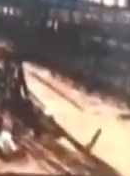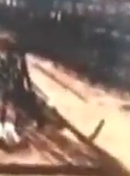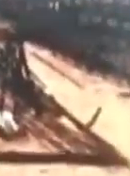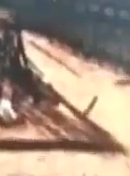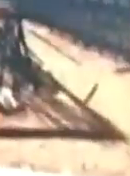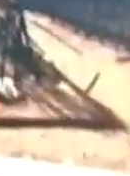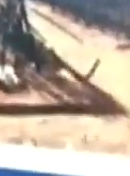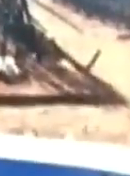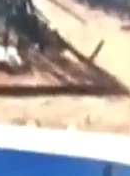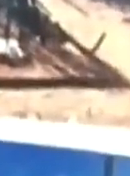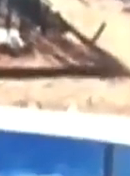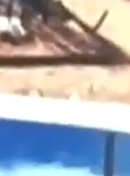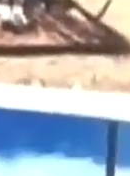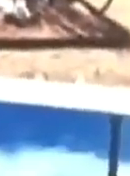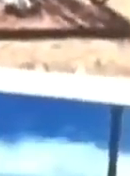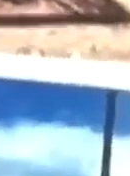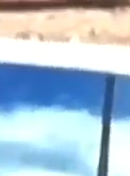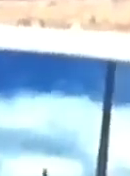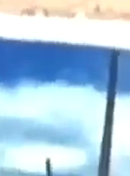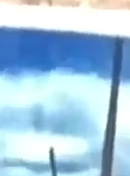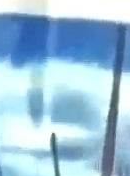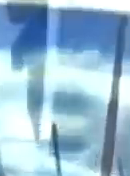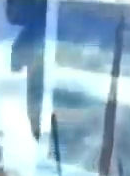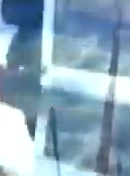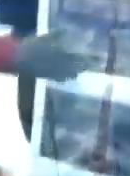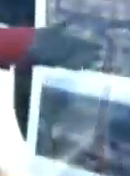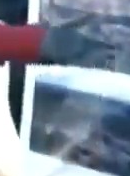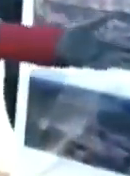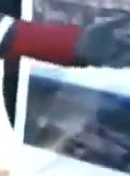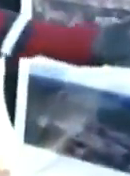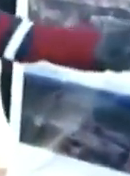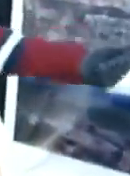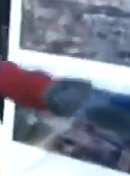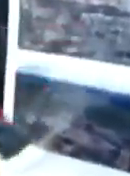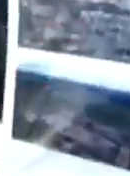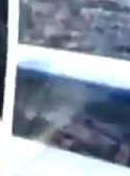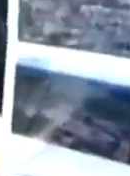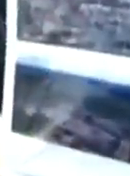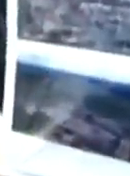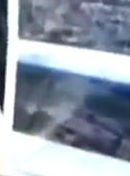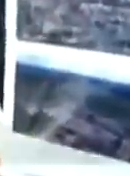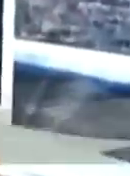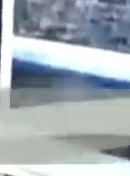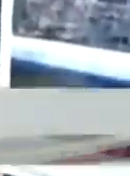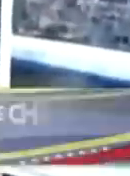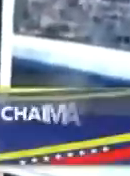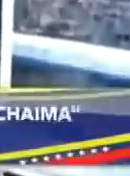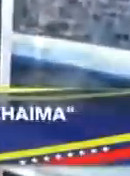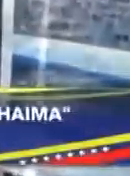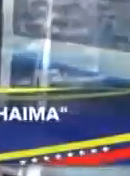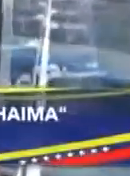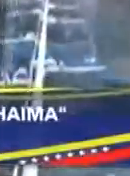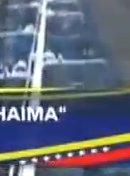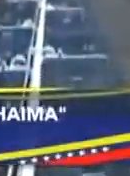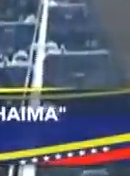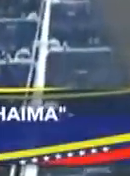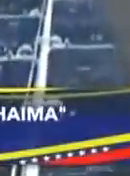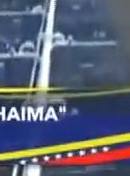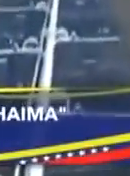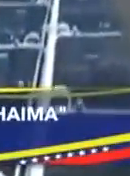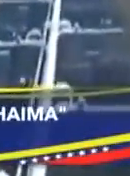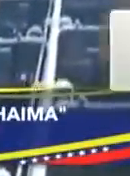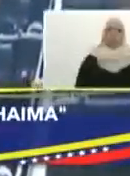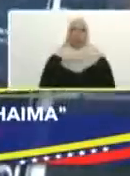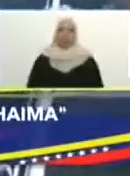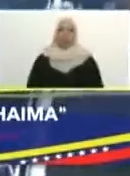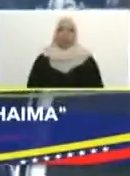debido a la falta de recursos para la intervención de los pozos inactivos y la reparación a nivel de superficie, producto del bloqueo económico